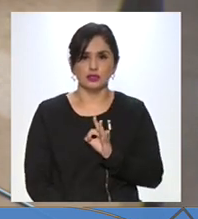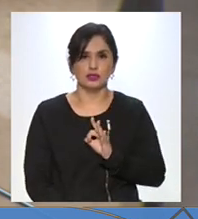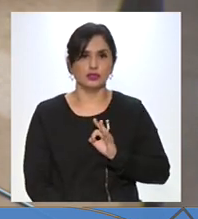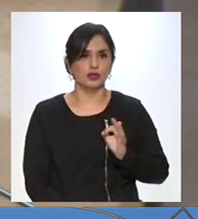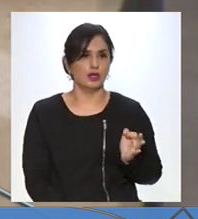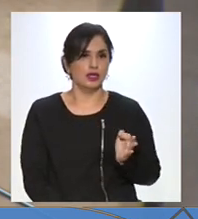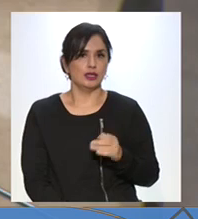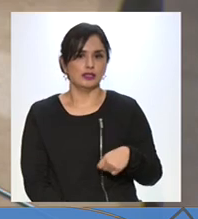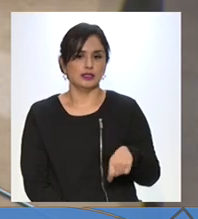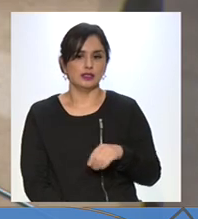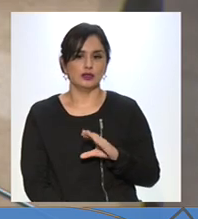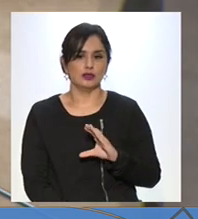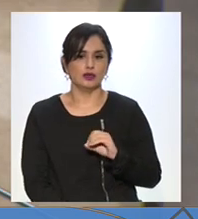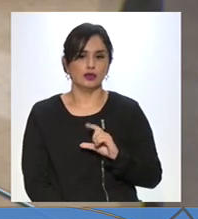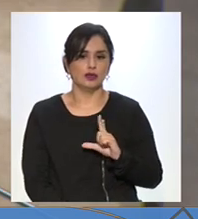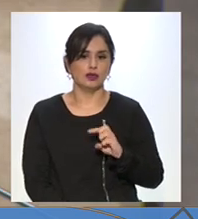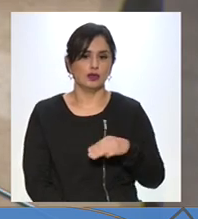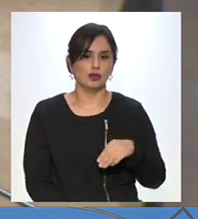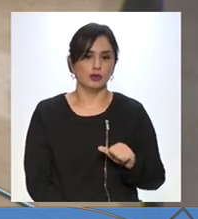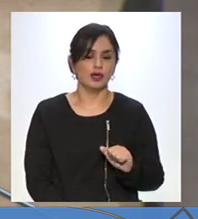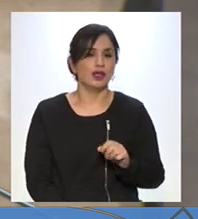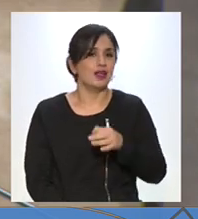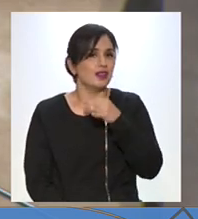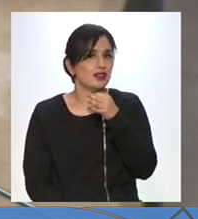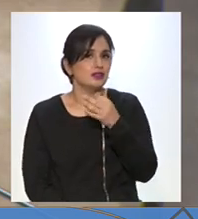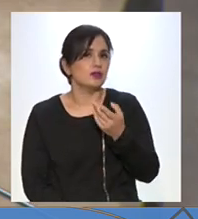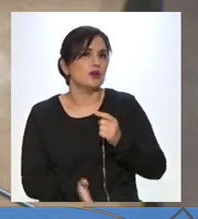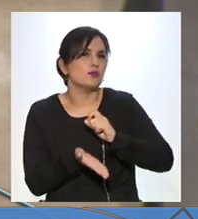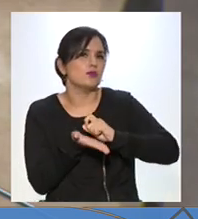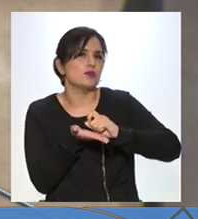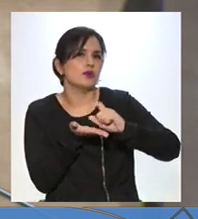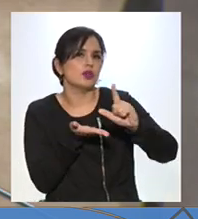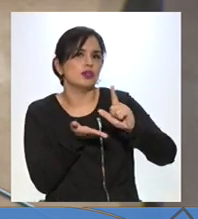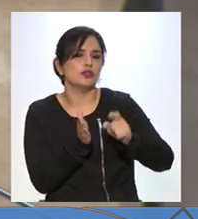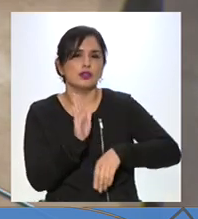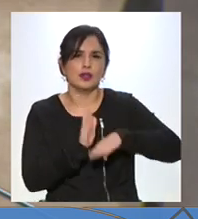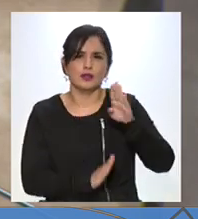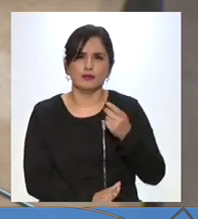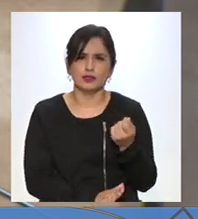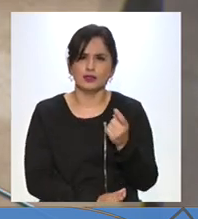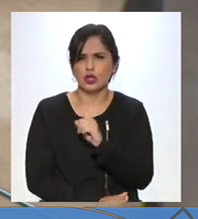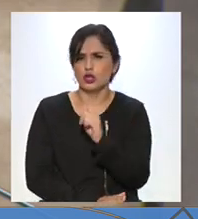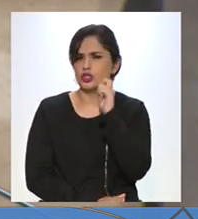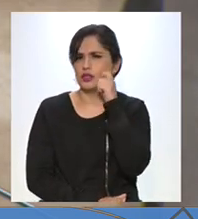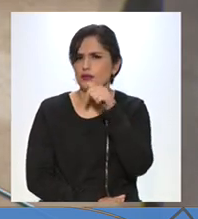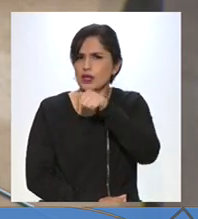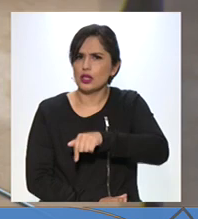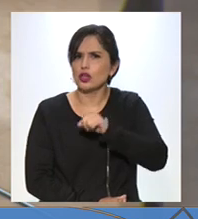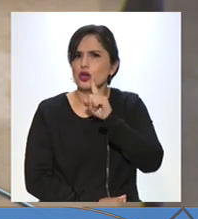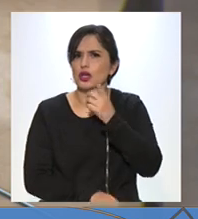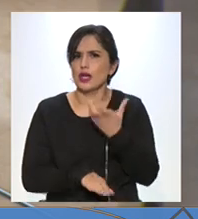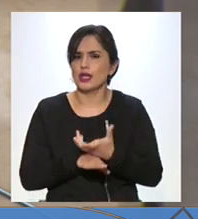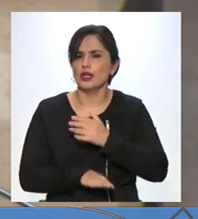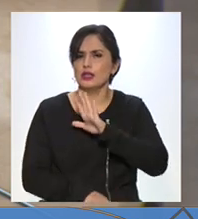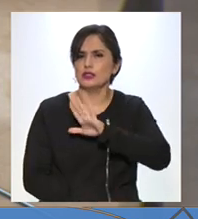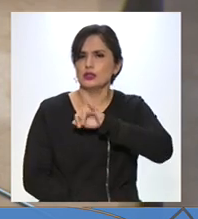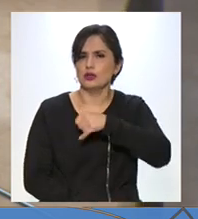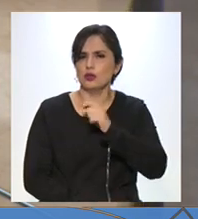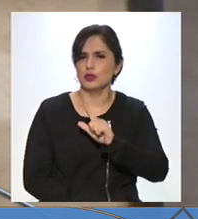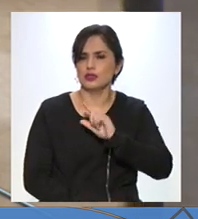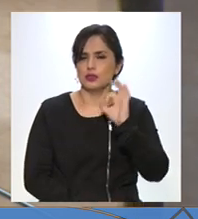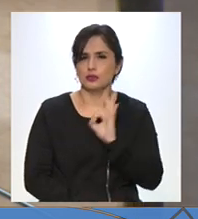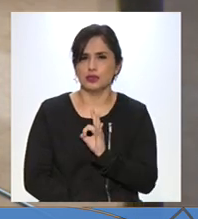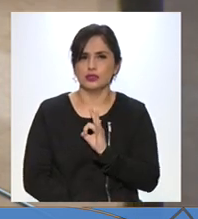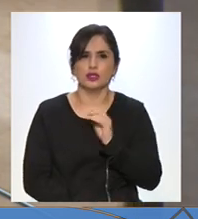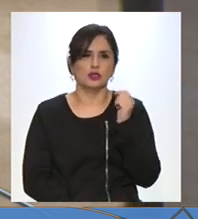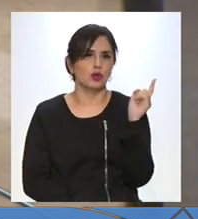así como lo hicieron otros senadores, corresponde a una proyección de la inflación. No es que hoy día tengamos 5,7%, hoy día la inflación, el último dato es